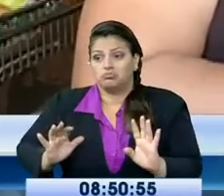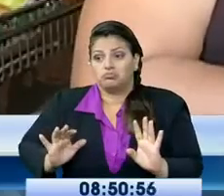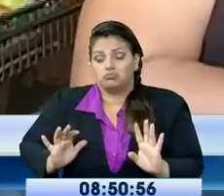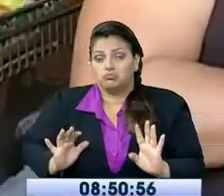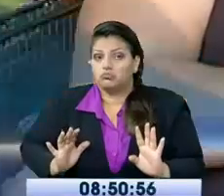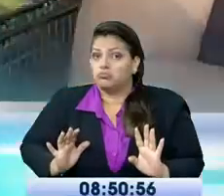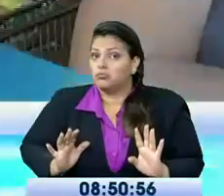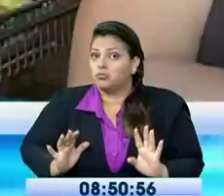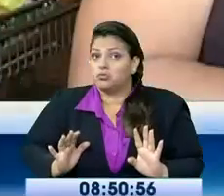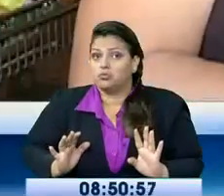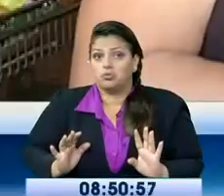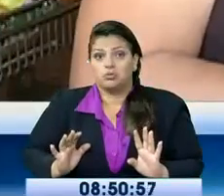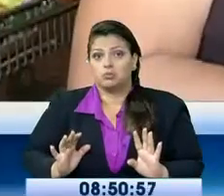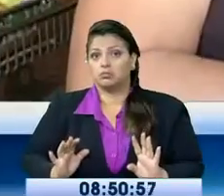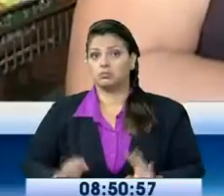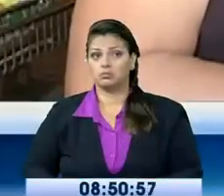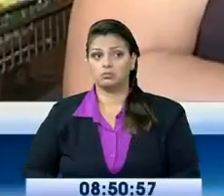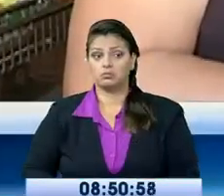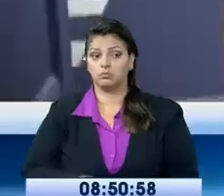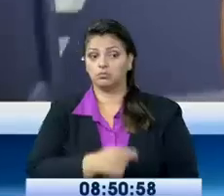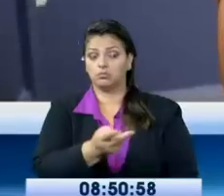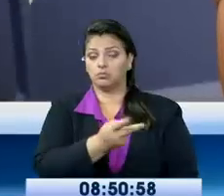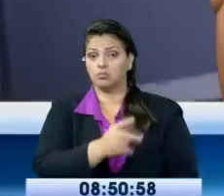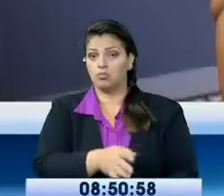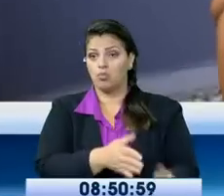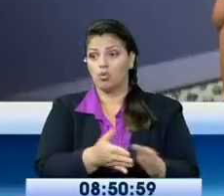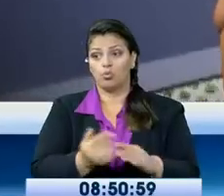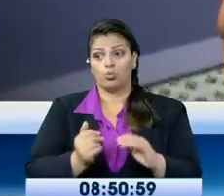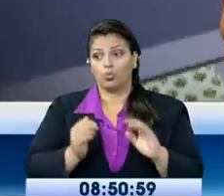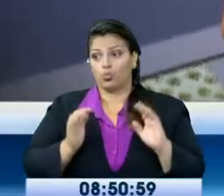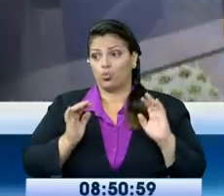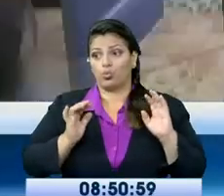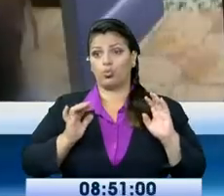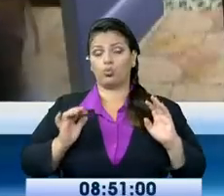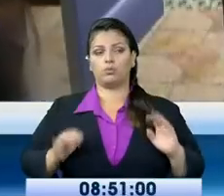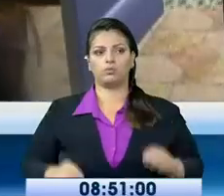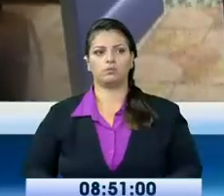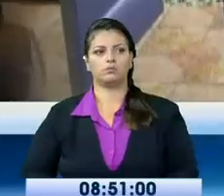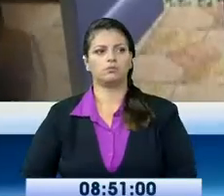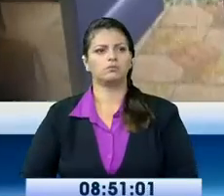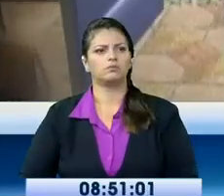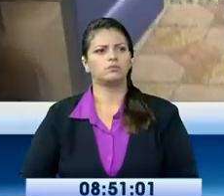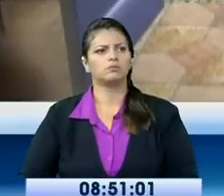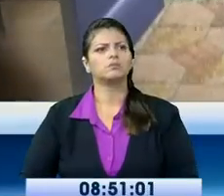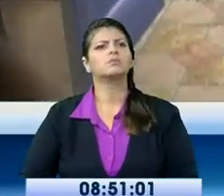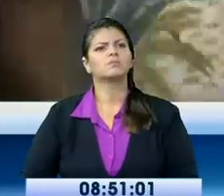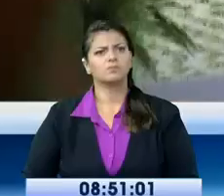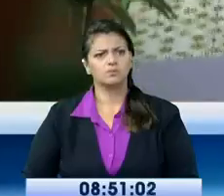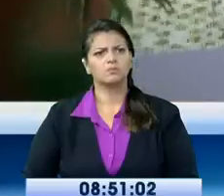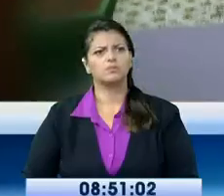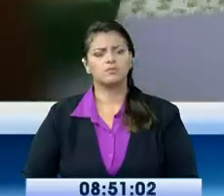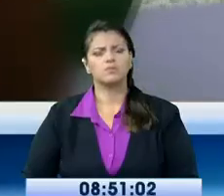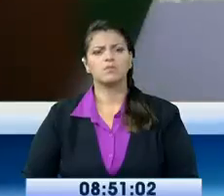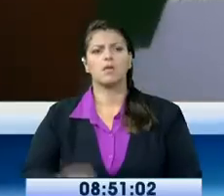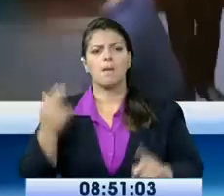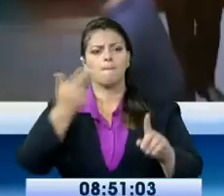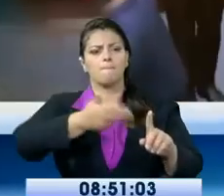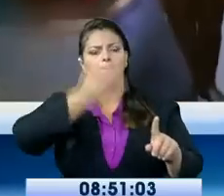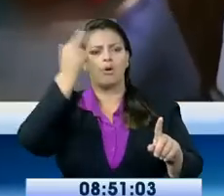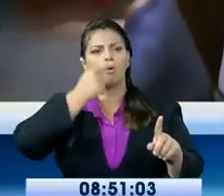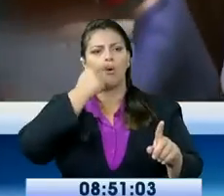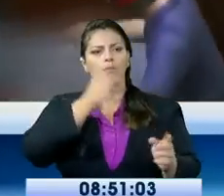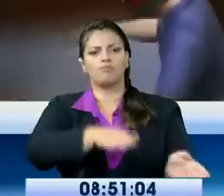así. Pero que también ya había muerto, nada más. Producto del ataque, el hombre falleció de inmediato y la mujer,